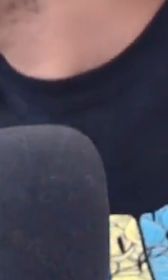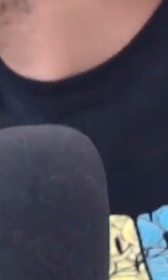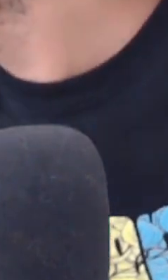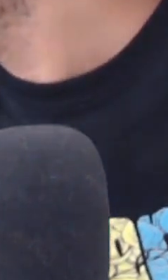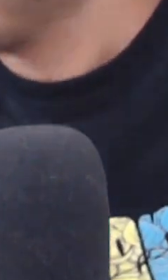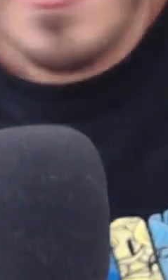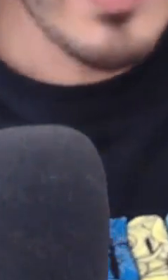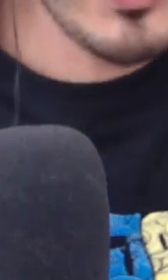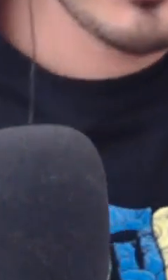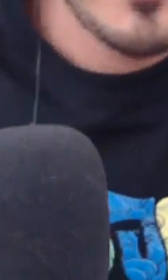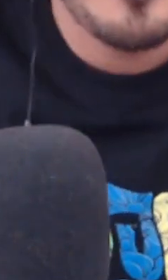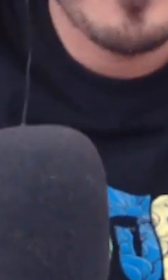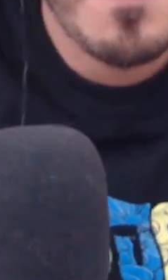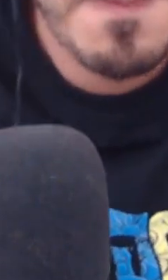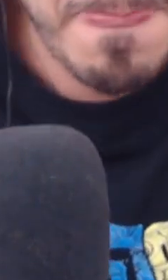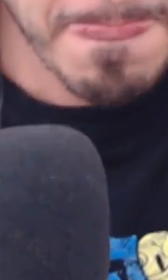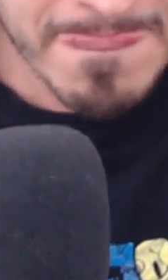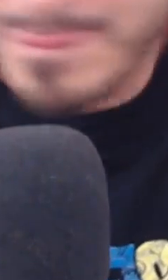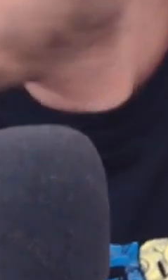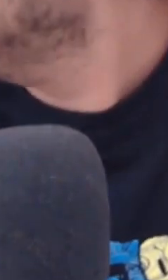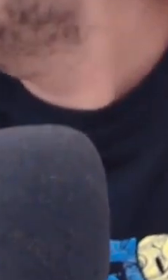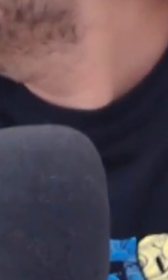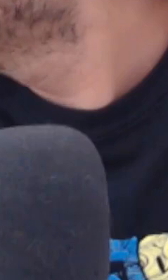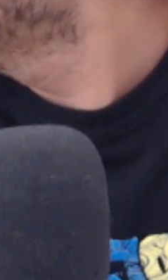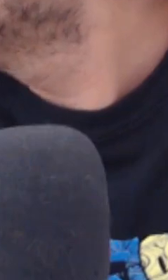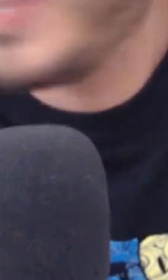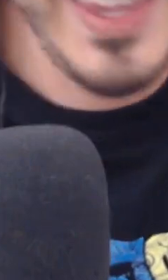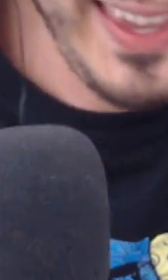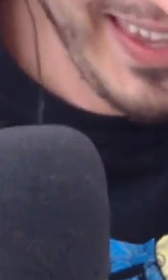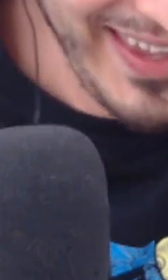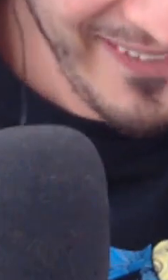Ya llegó el súper. Adiós. Sí, ¿verdad?